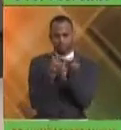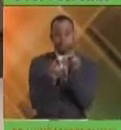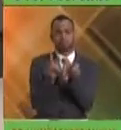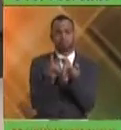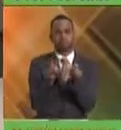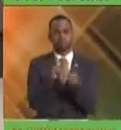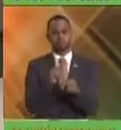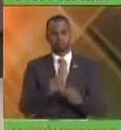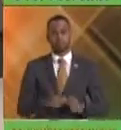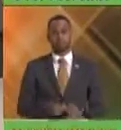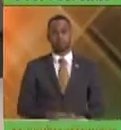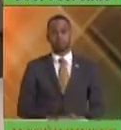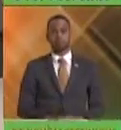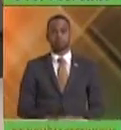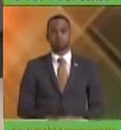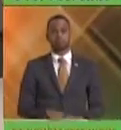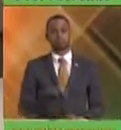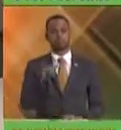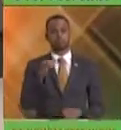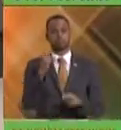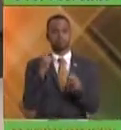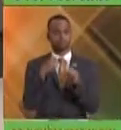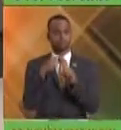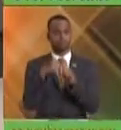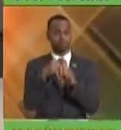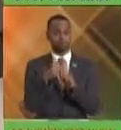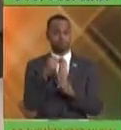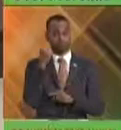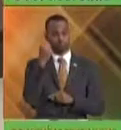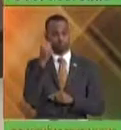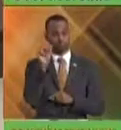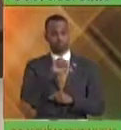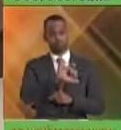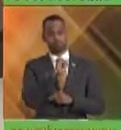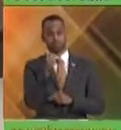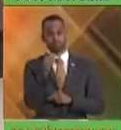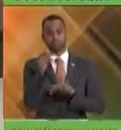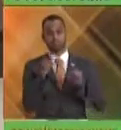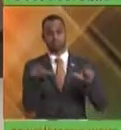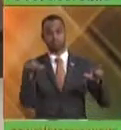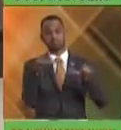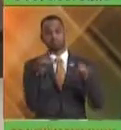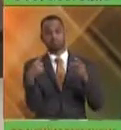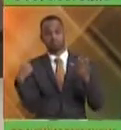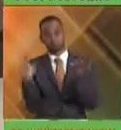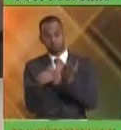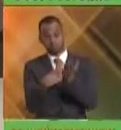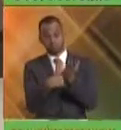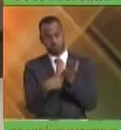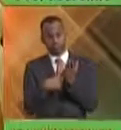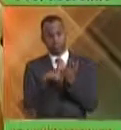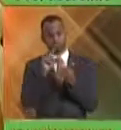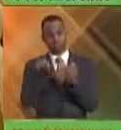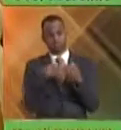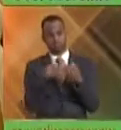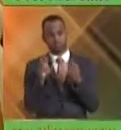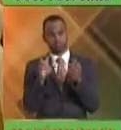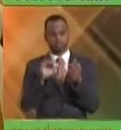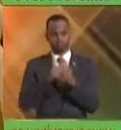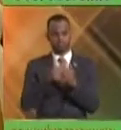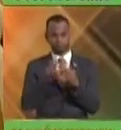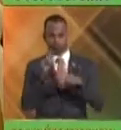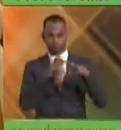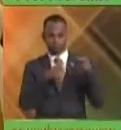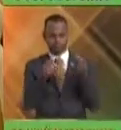medirla eso es positivo sin embargo en otros entornos del estado las discusiones sobre cómo evaluar la